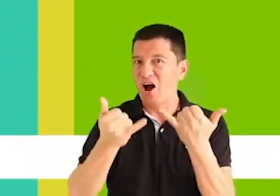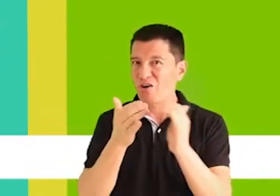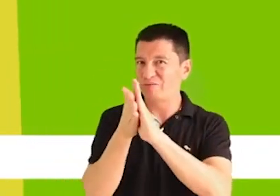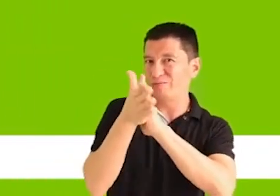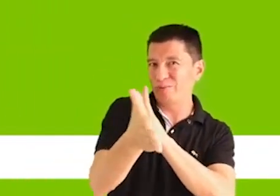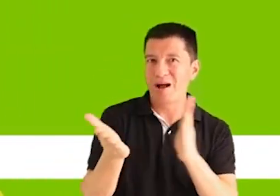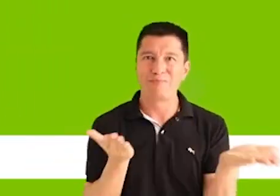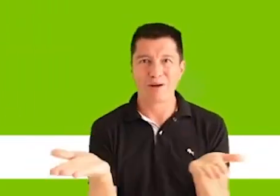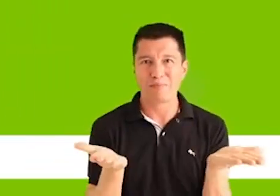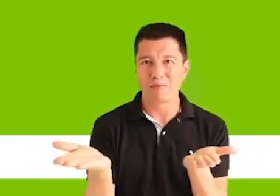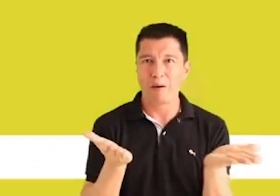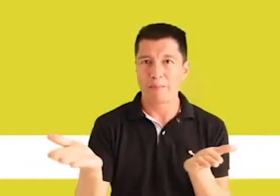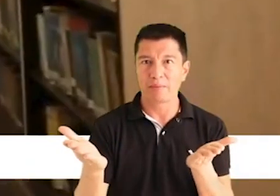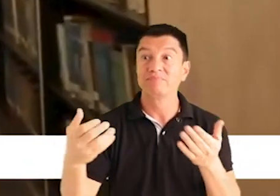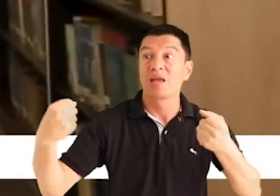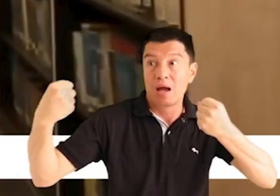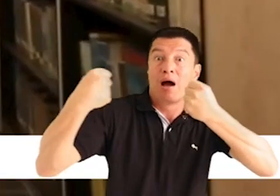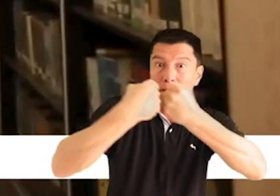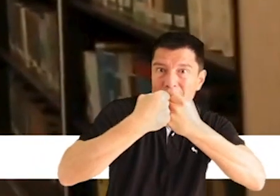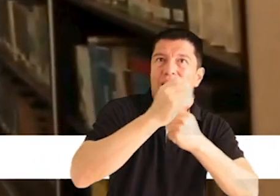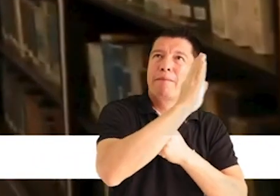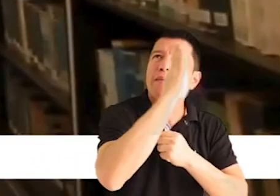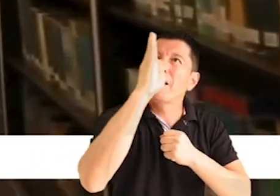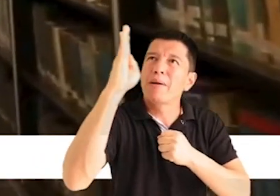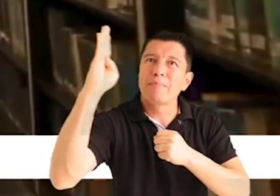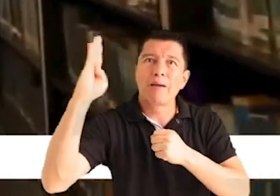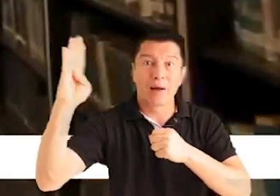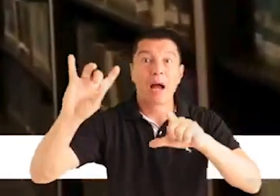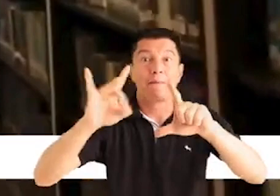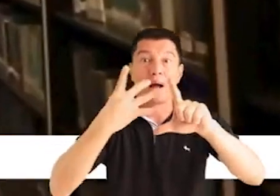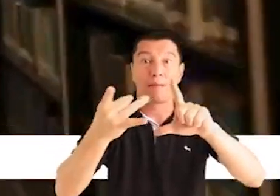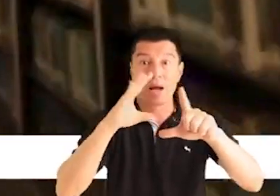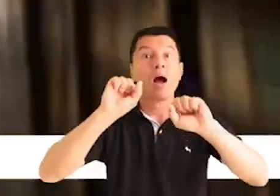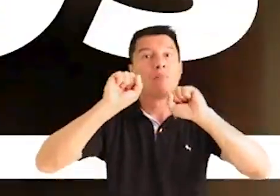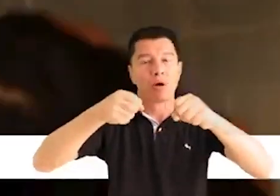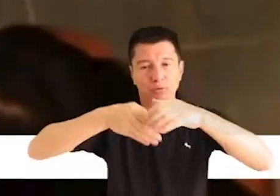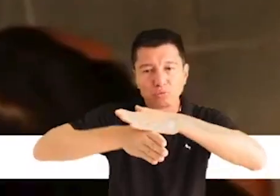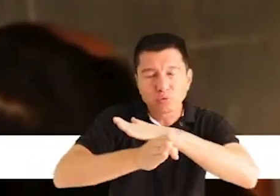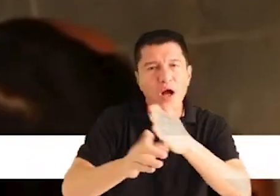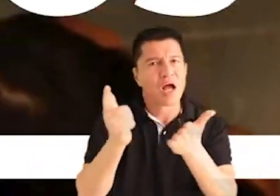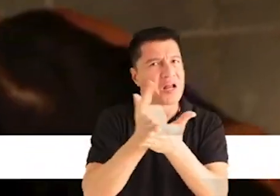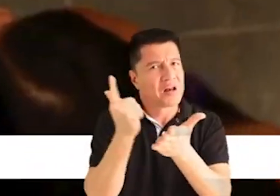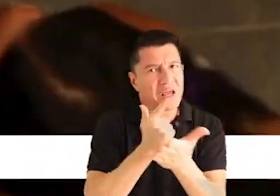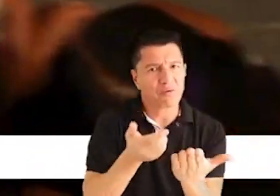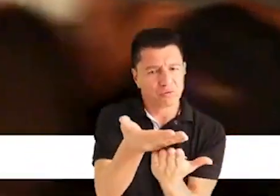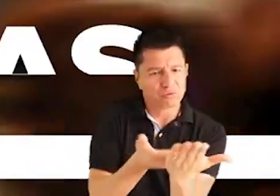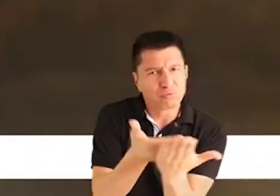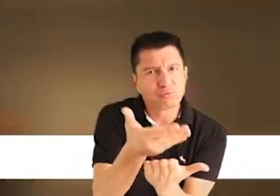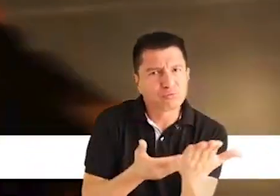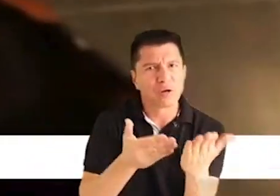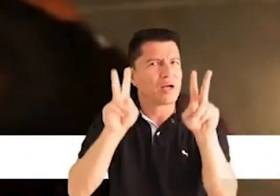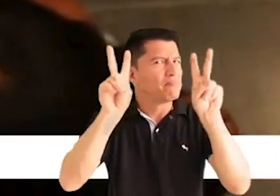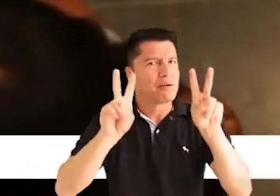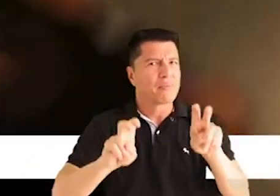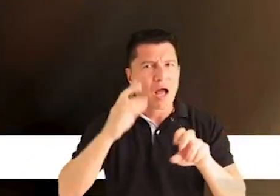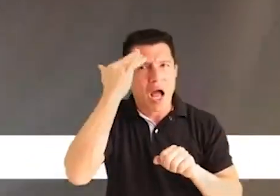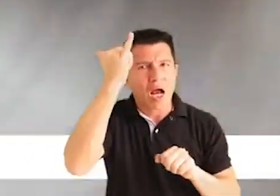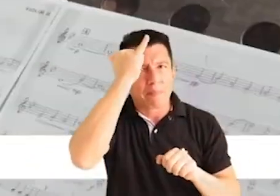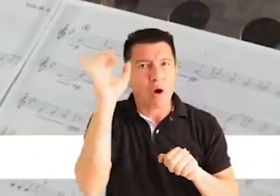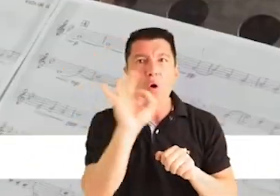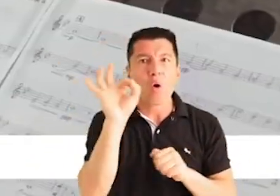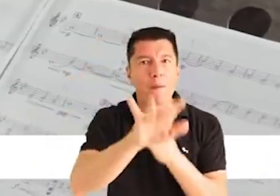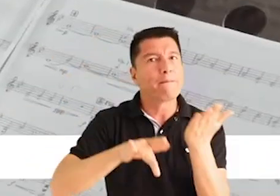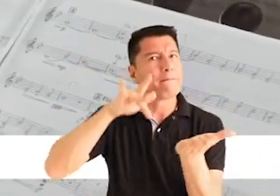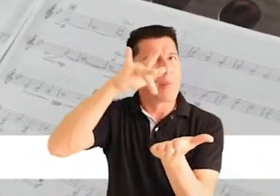los servicios. Gracias a las alianzas interbibliotecarias virtuales, puedes acceder a libros, artículos, publicaciones